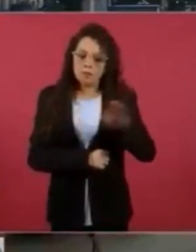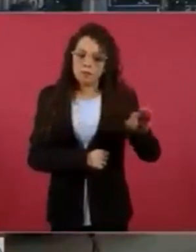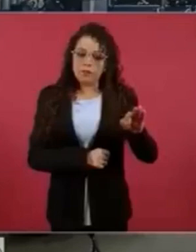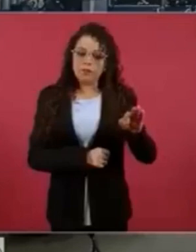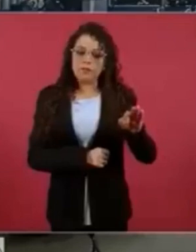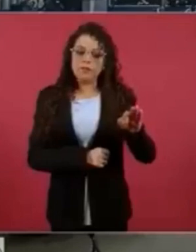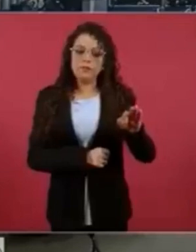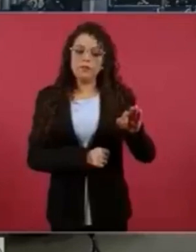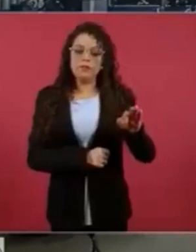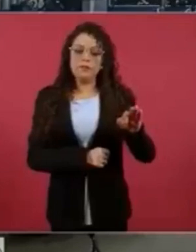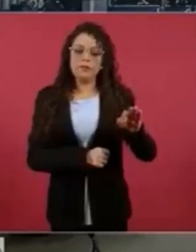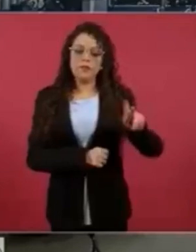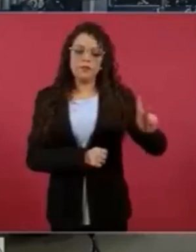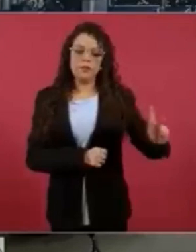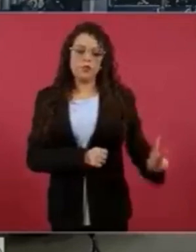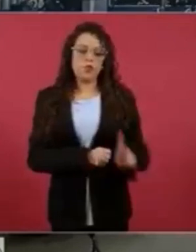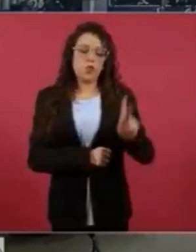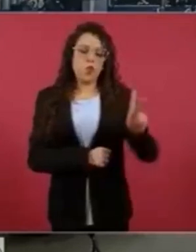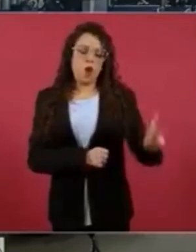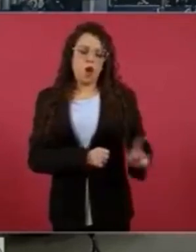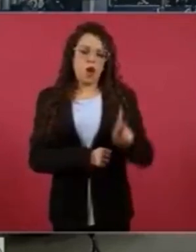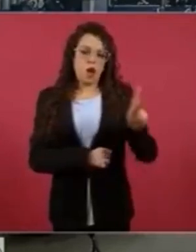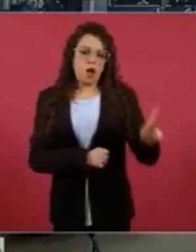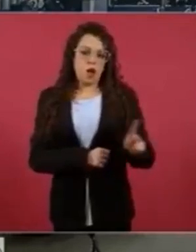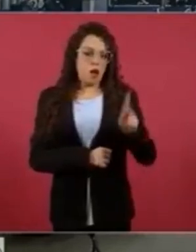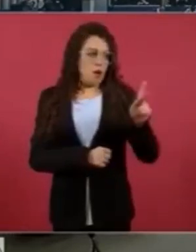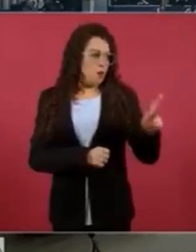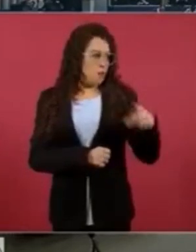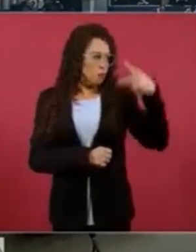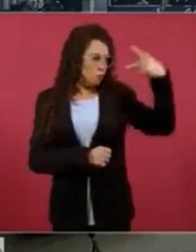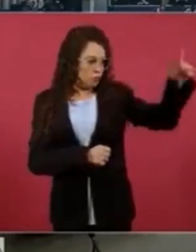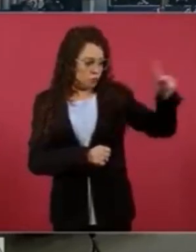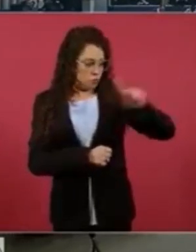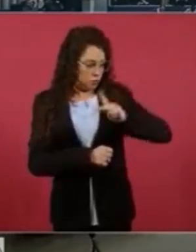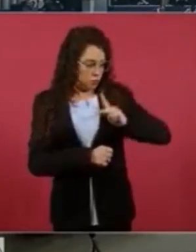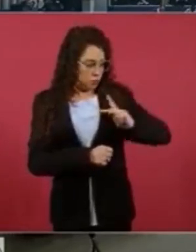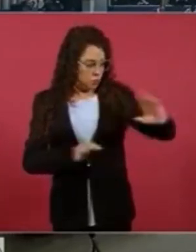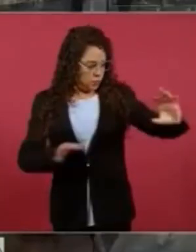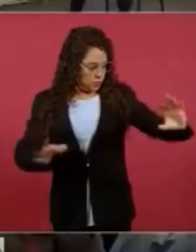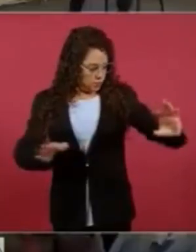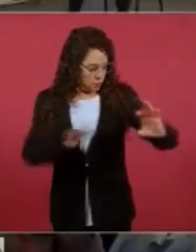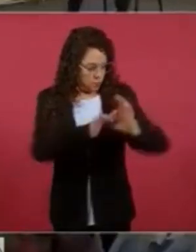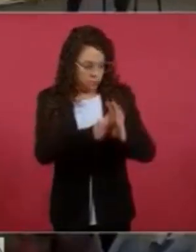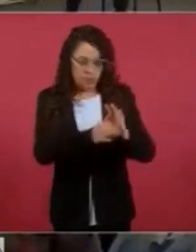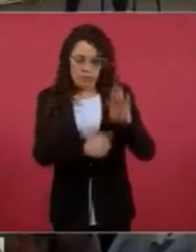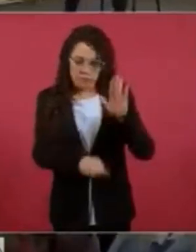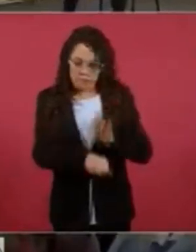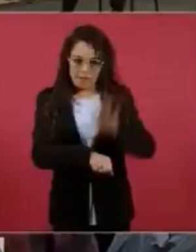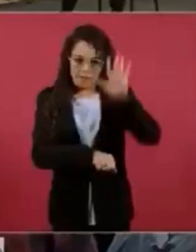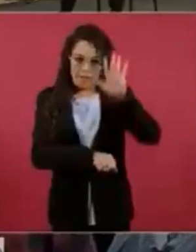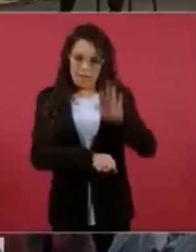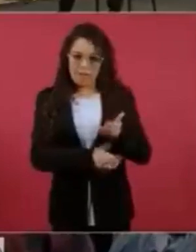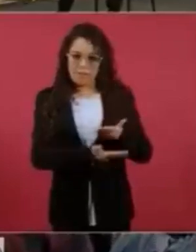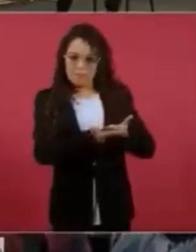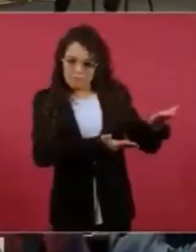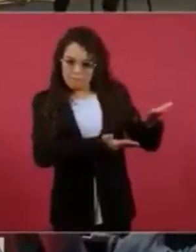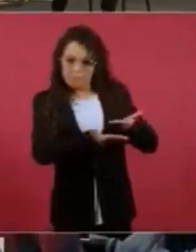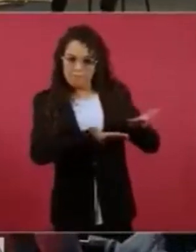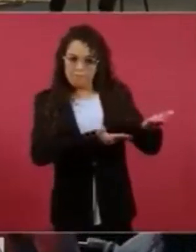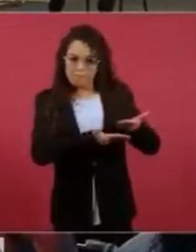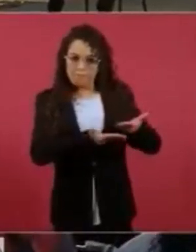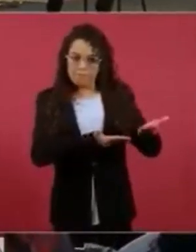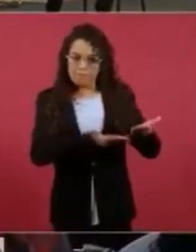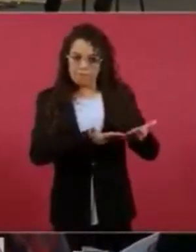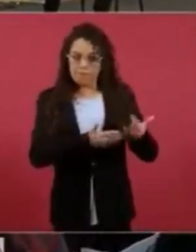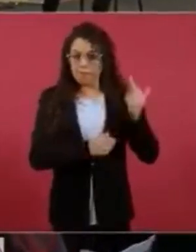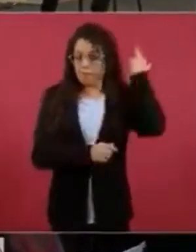nuestros pueblos a partir de que tanto la monarquía